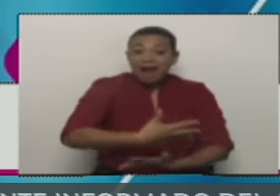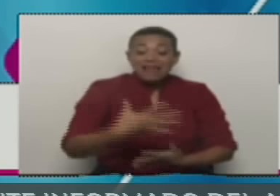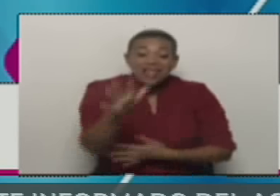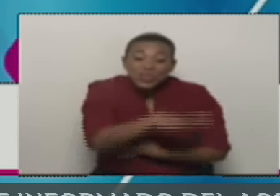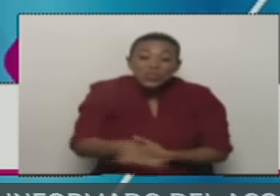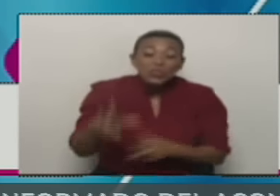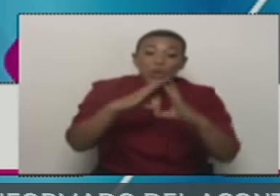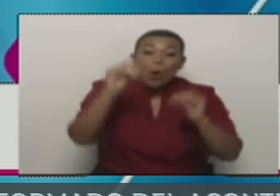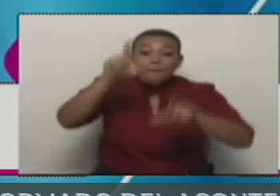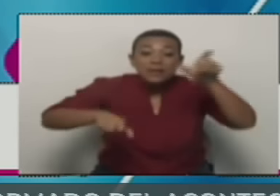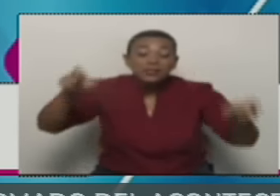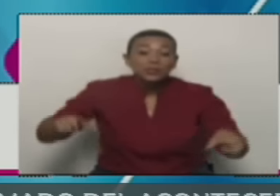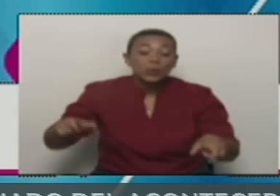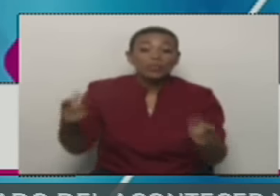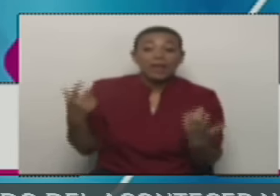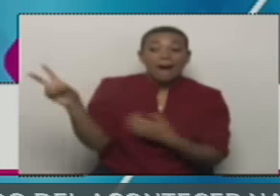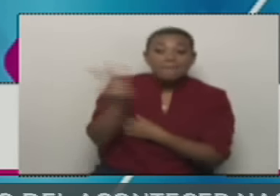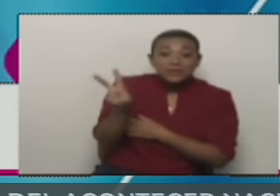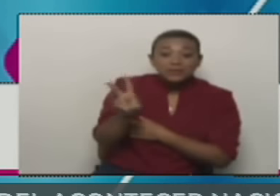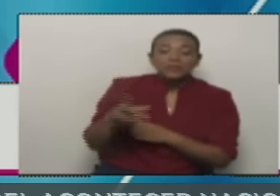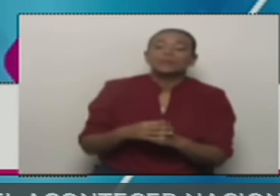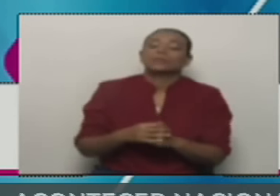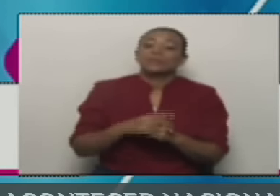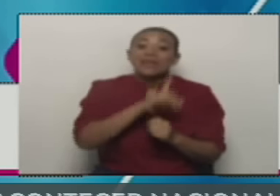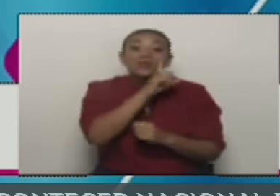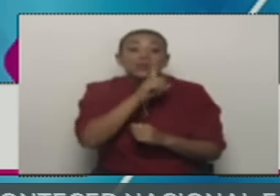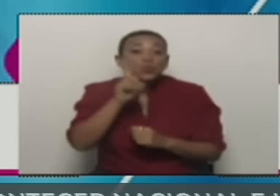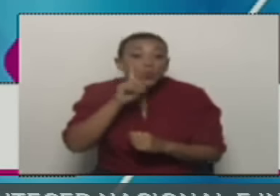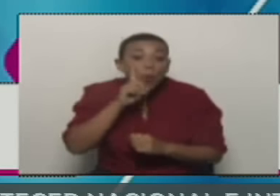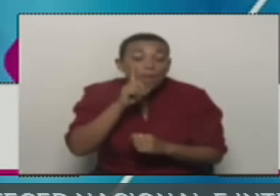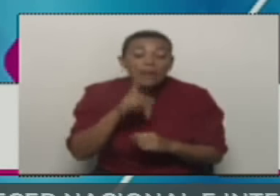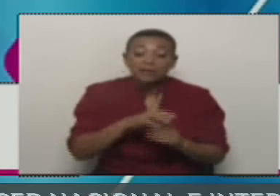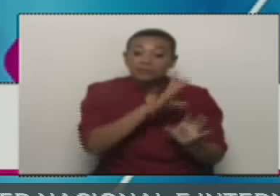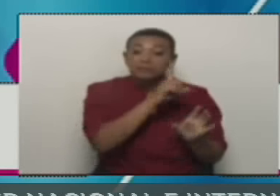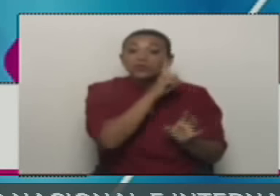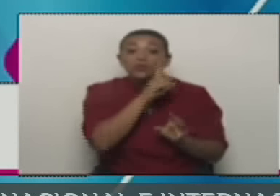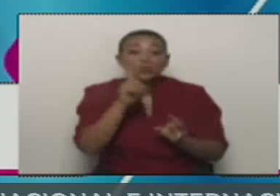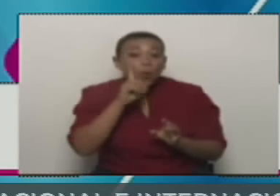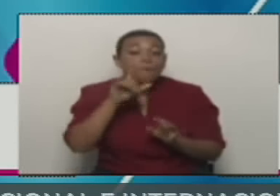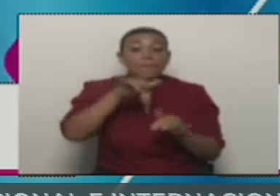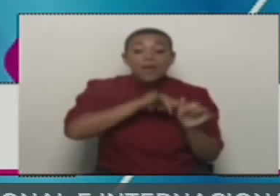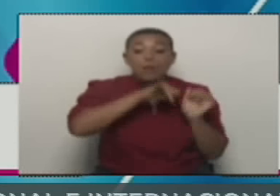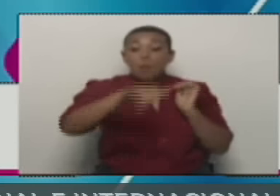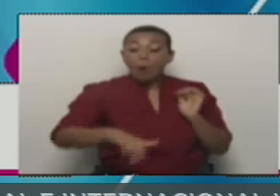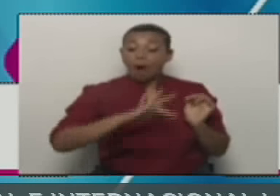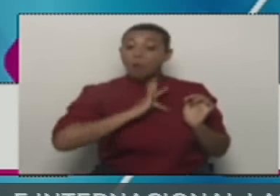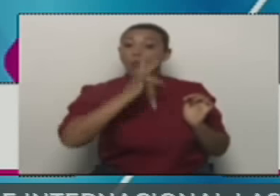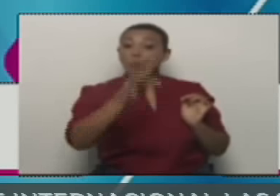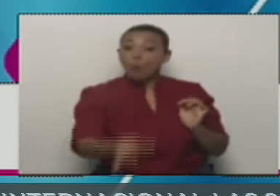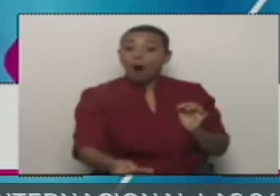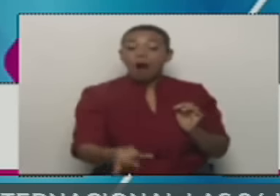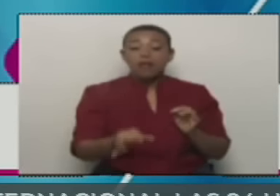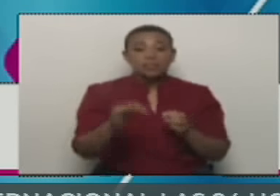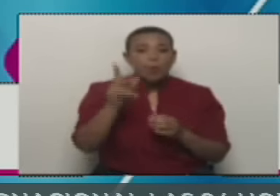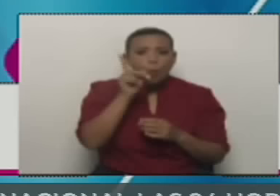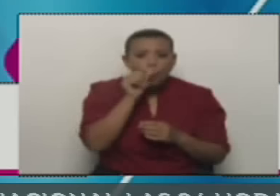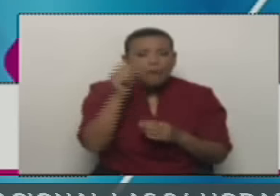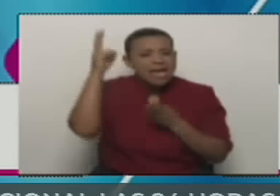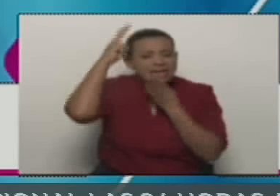la patrona de Venezuela, lleva el nombre de un indio. ¿Alguien se lo había preguntado? ¿Y por qué lo arrastraron